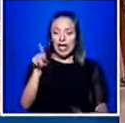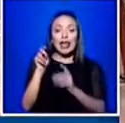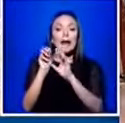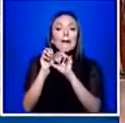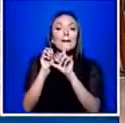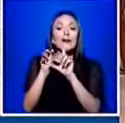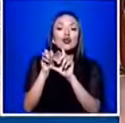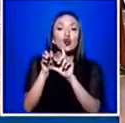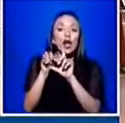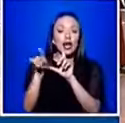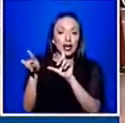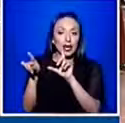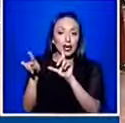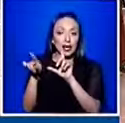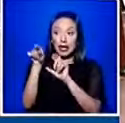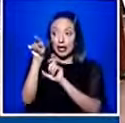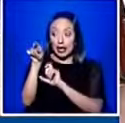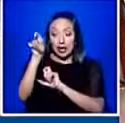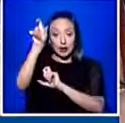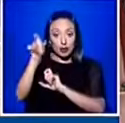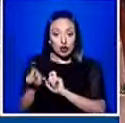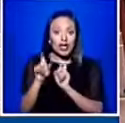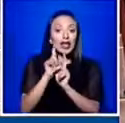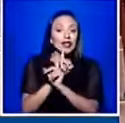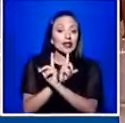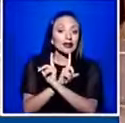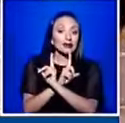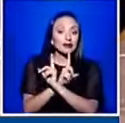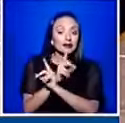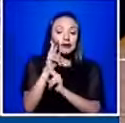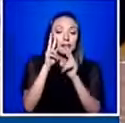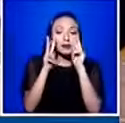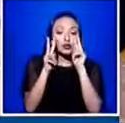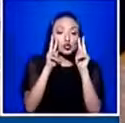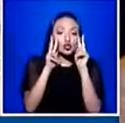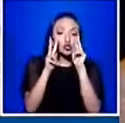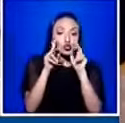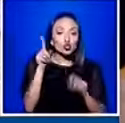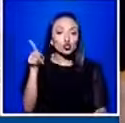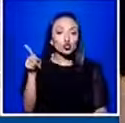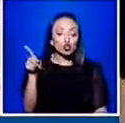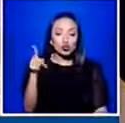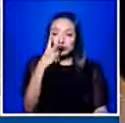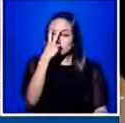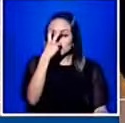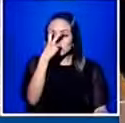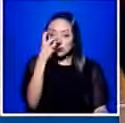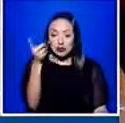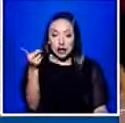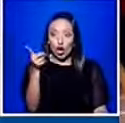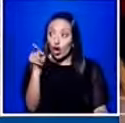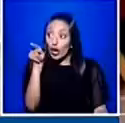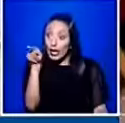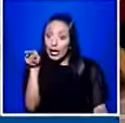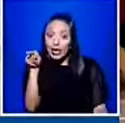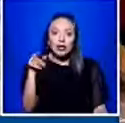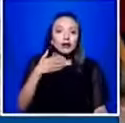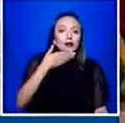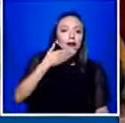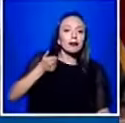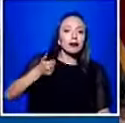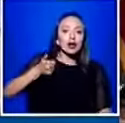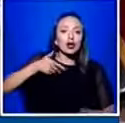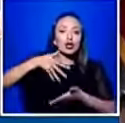virtual. Es una persona, cabe indicar que es una persona que tiene discapacidad visual y es el mejor estudiante de